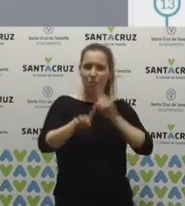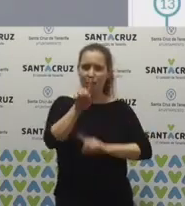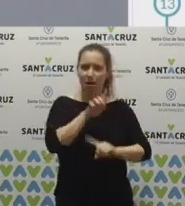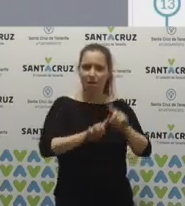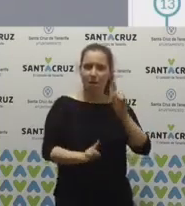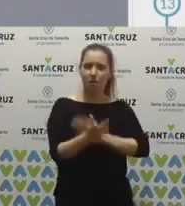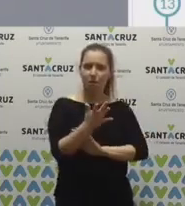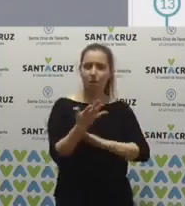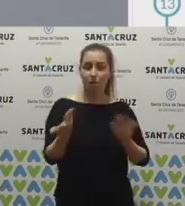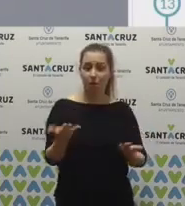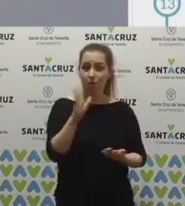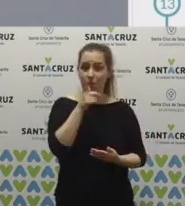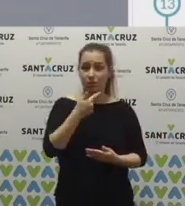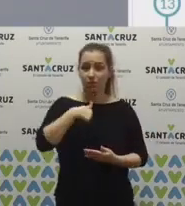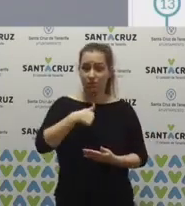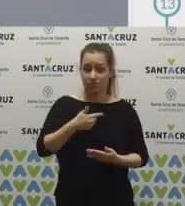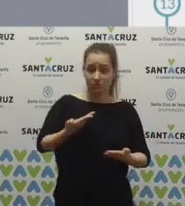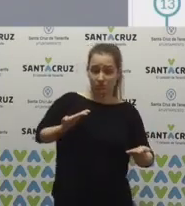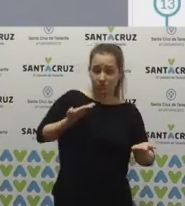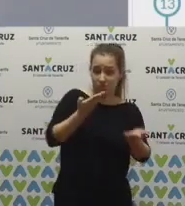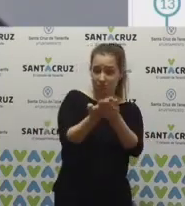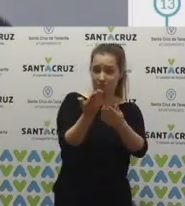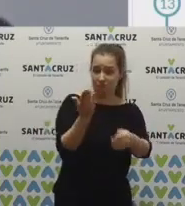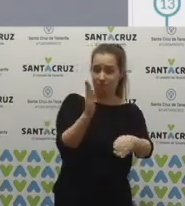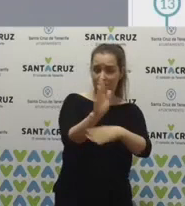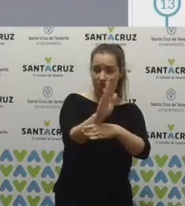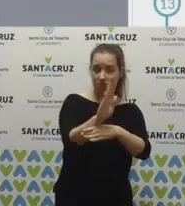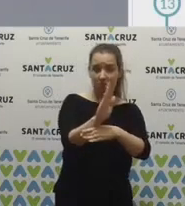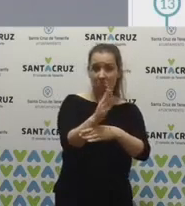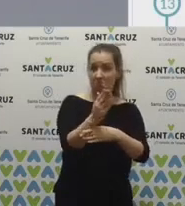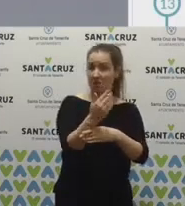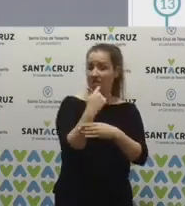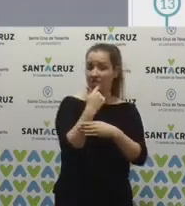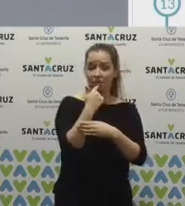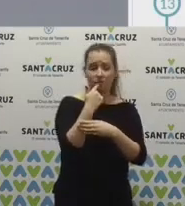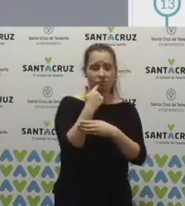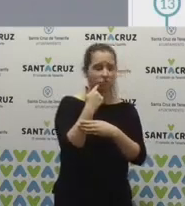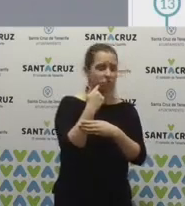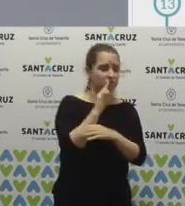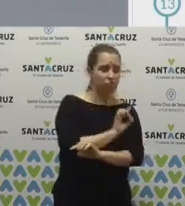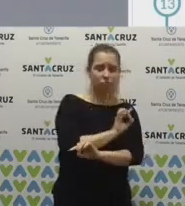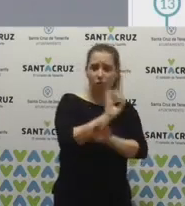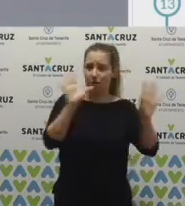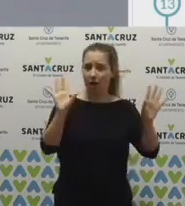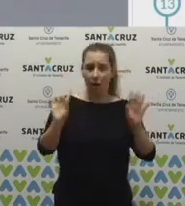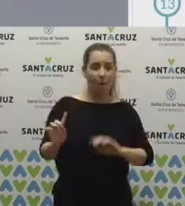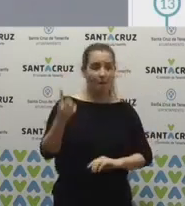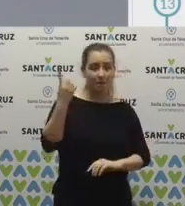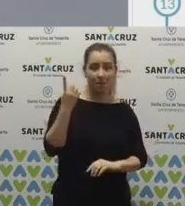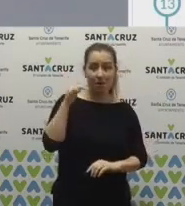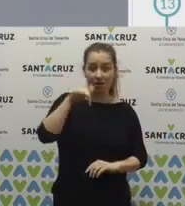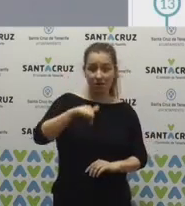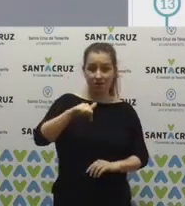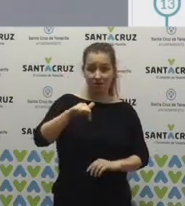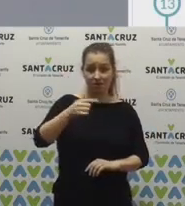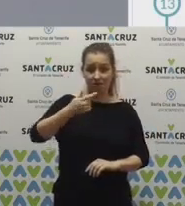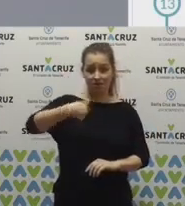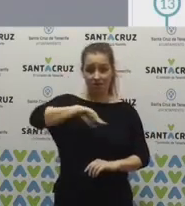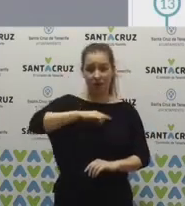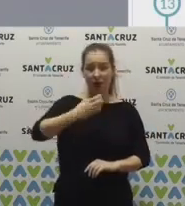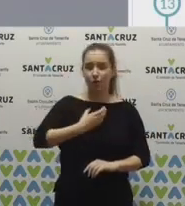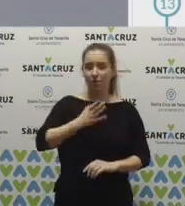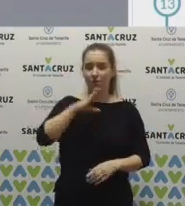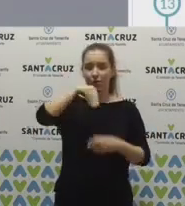eso presento una moción donde además abro abiertamente planteo que primero con este órgano tenemos un problema